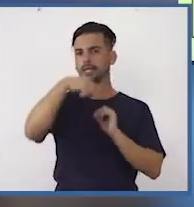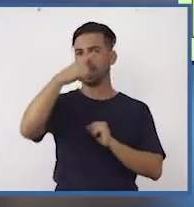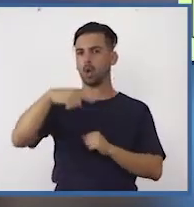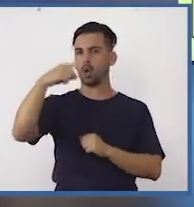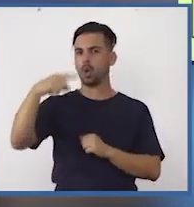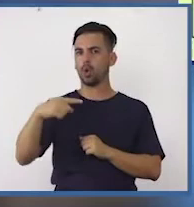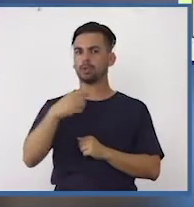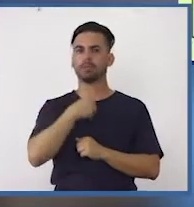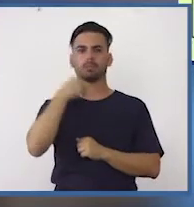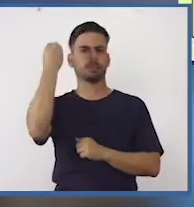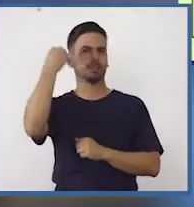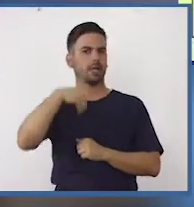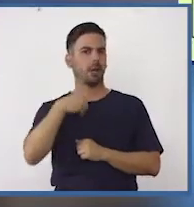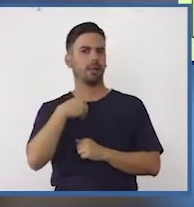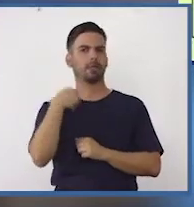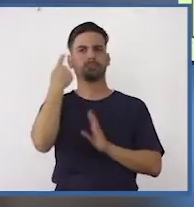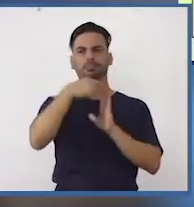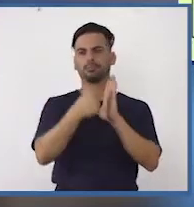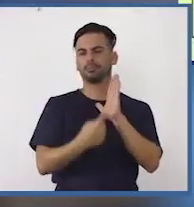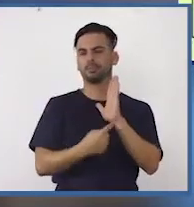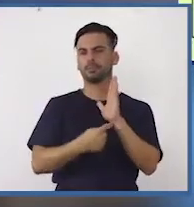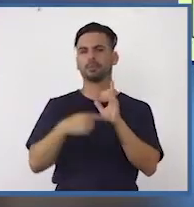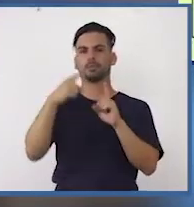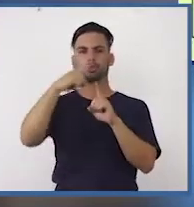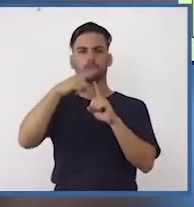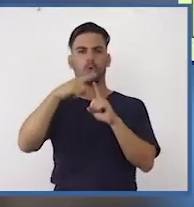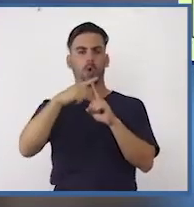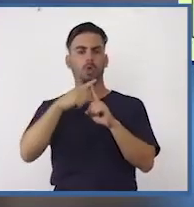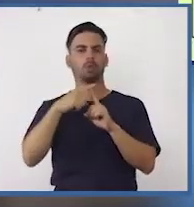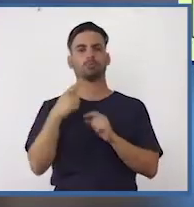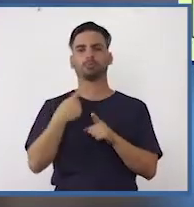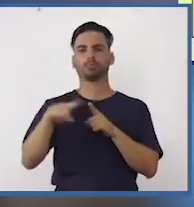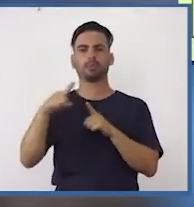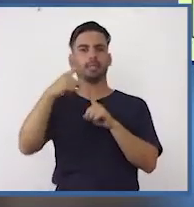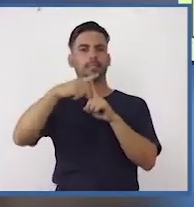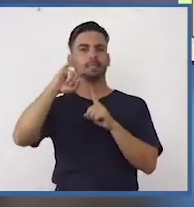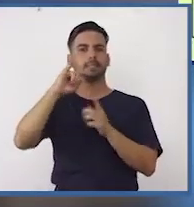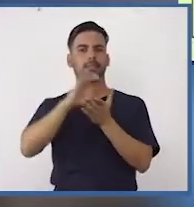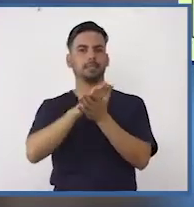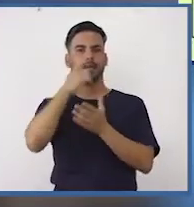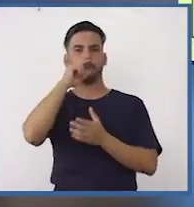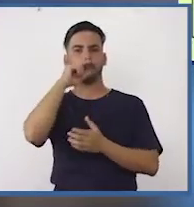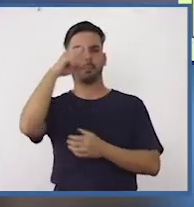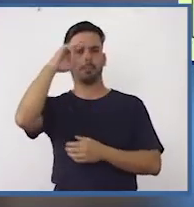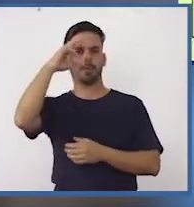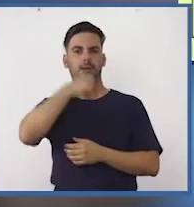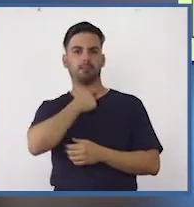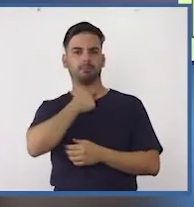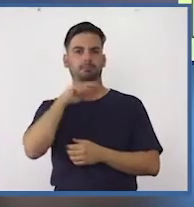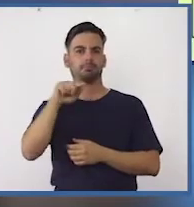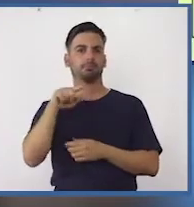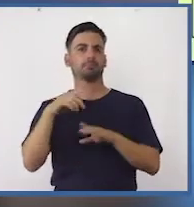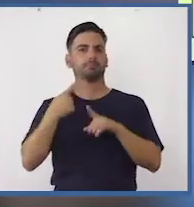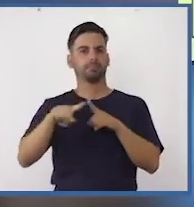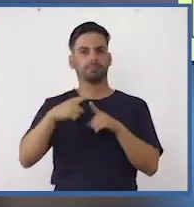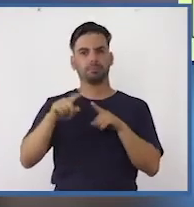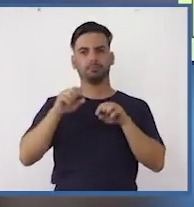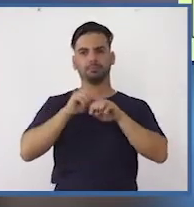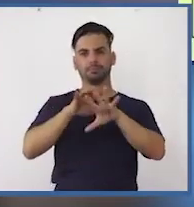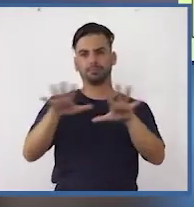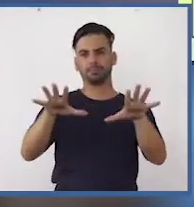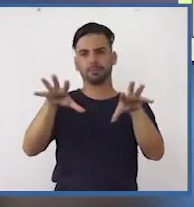importancia del estudio de estos fenómenos. Y también algo que tenemos que luchar con la contaminación ambiental ambiental, disculpe, que también es con el